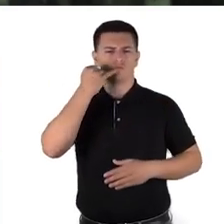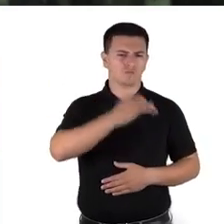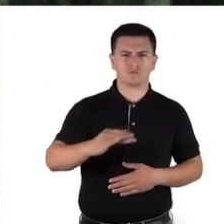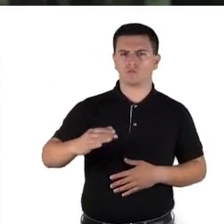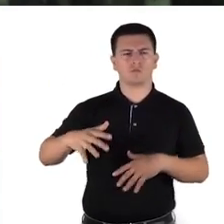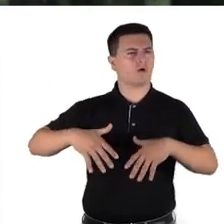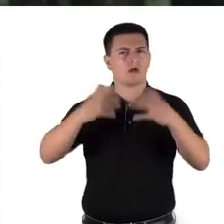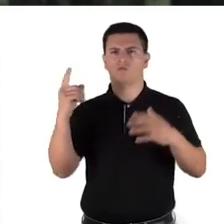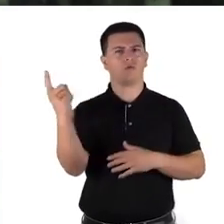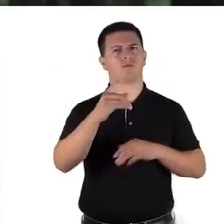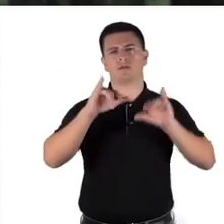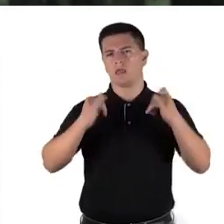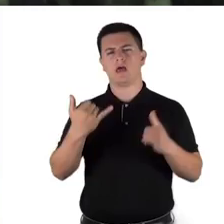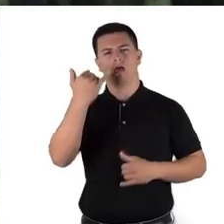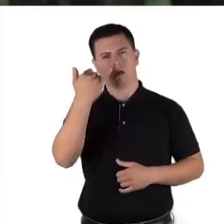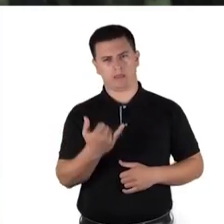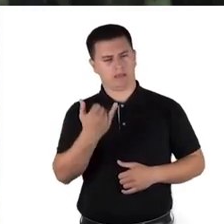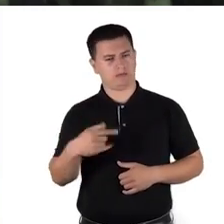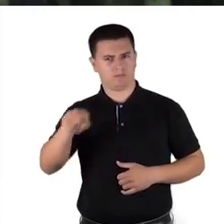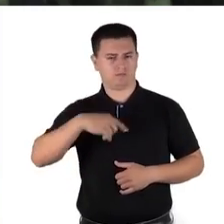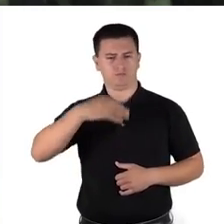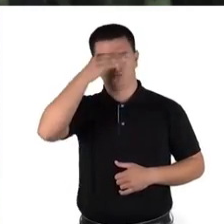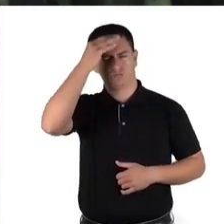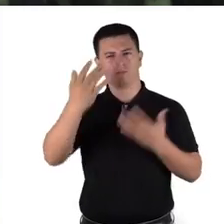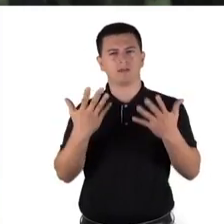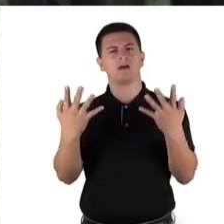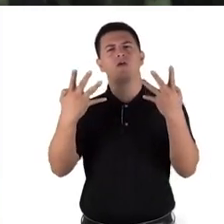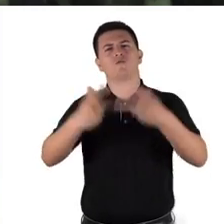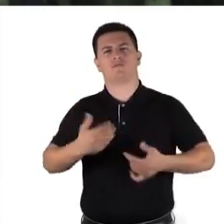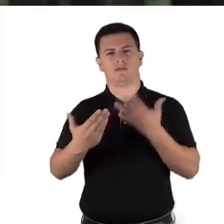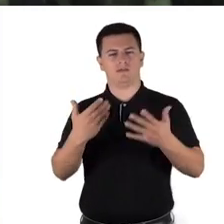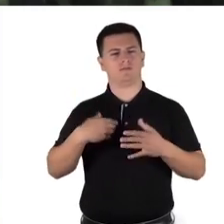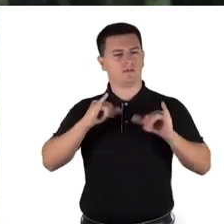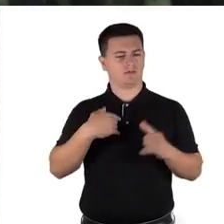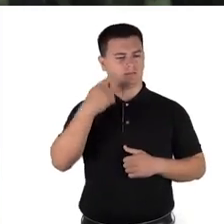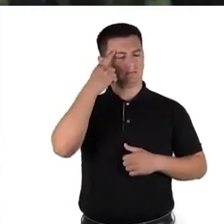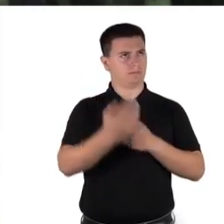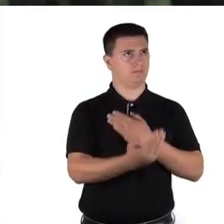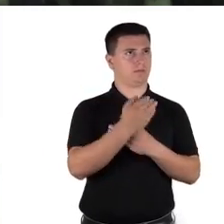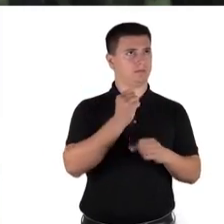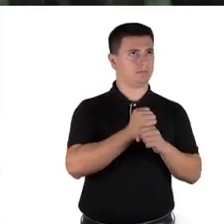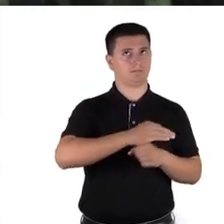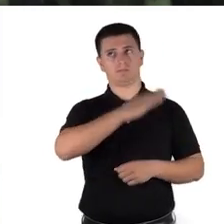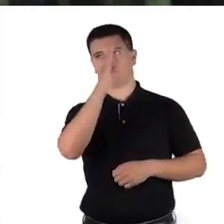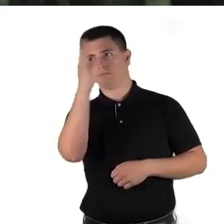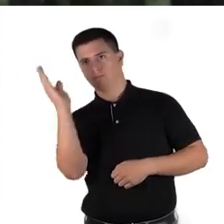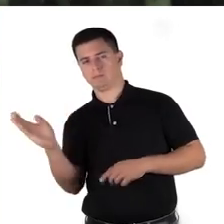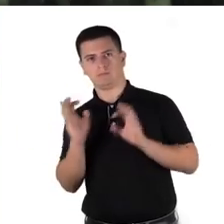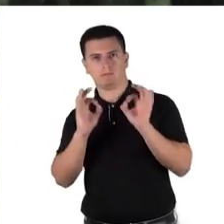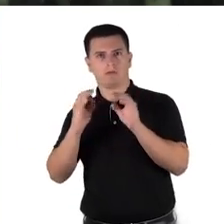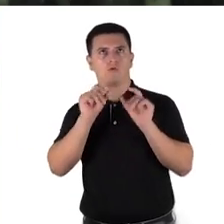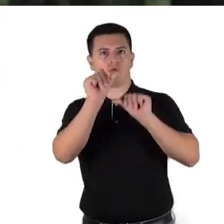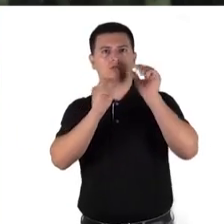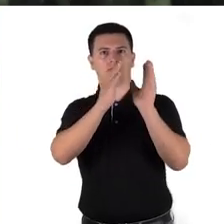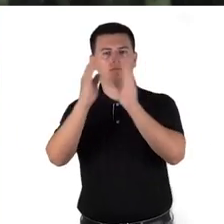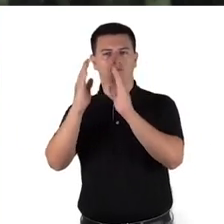personas, seamos adultos o niños, desde que nos levantamos hasta que nos acostamos. Son las actividades que ya tenemos como automáticamente hechas durante todo